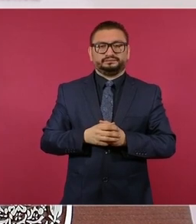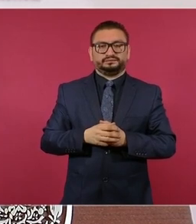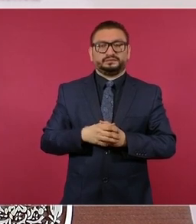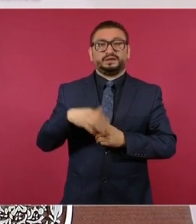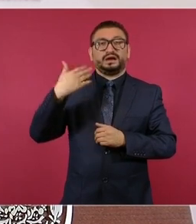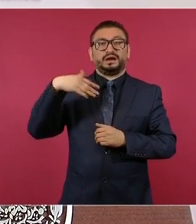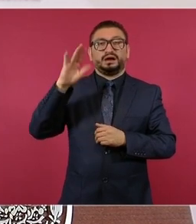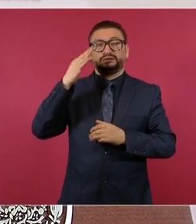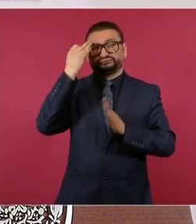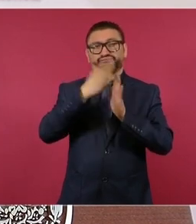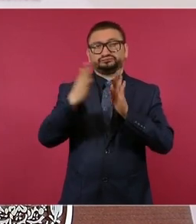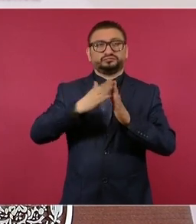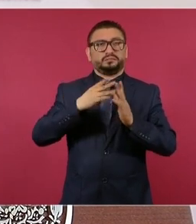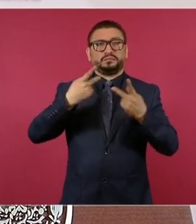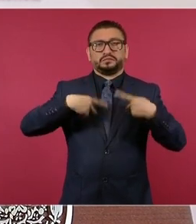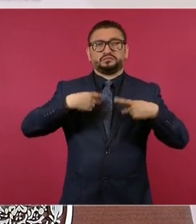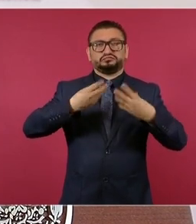muchos asesinatos